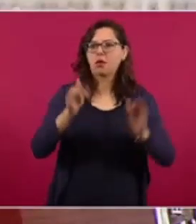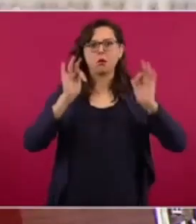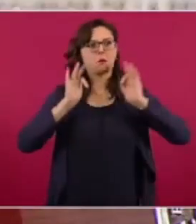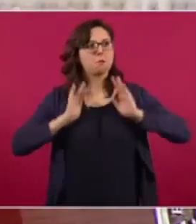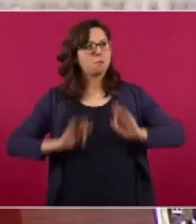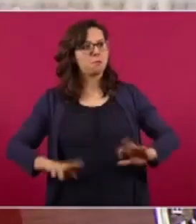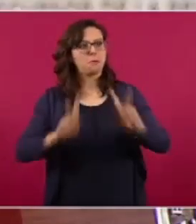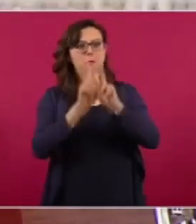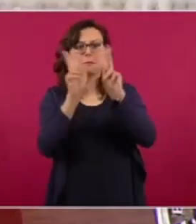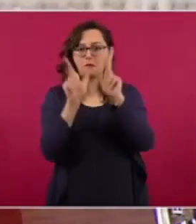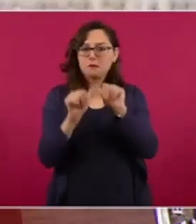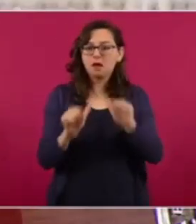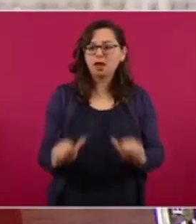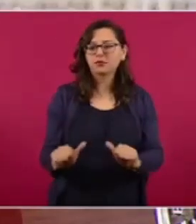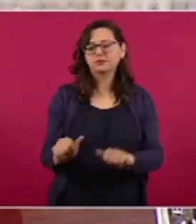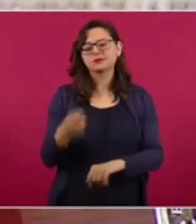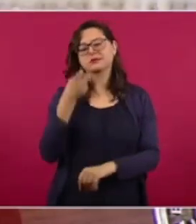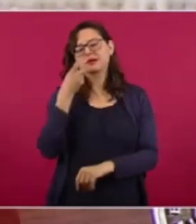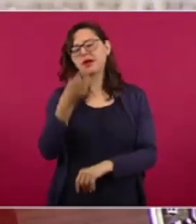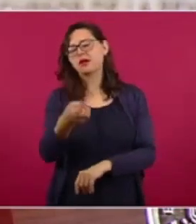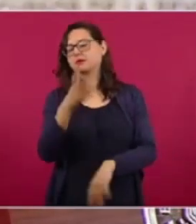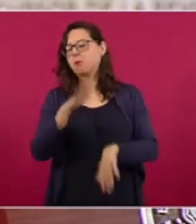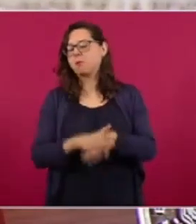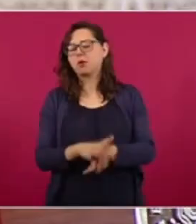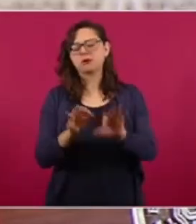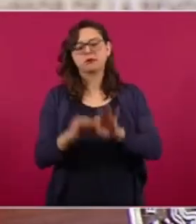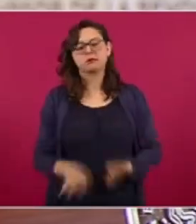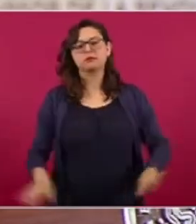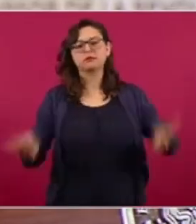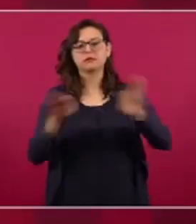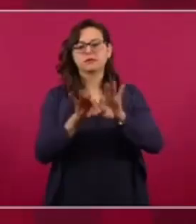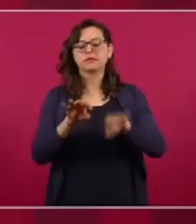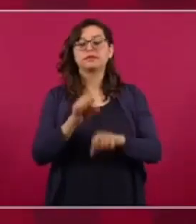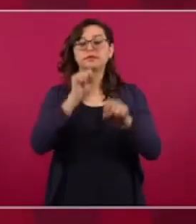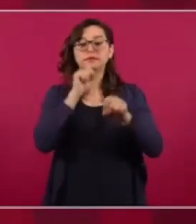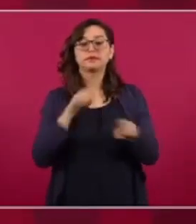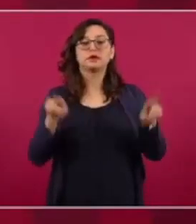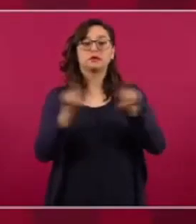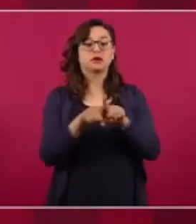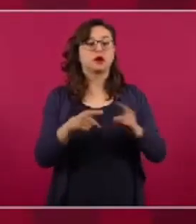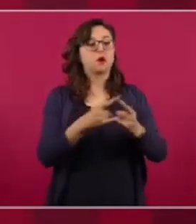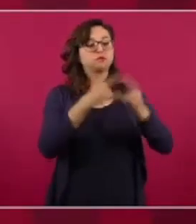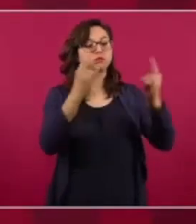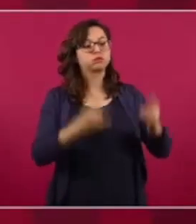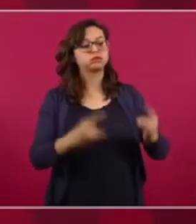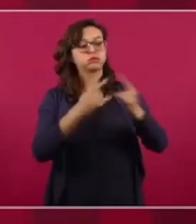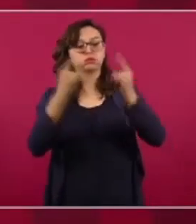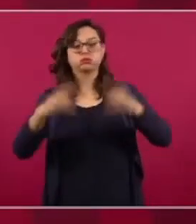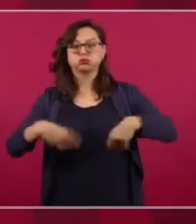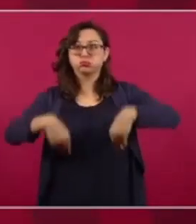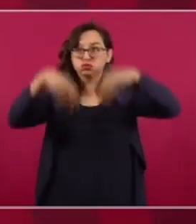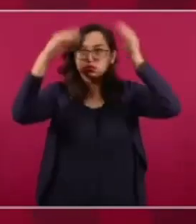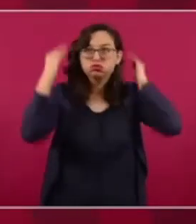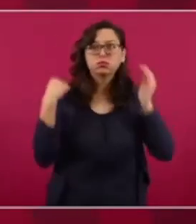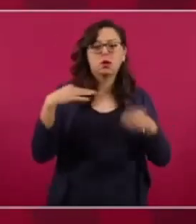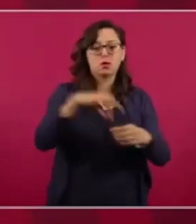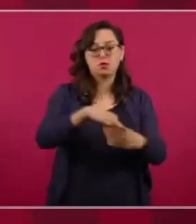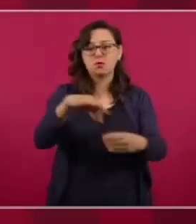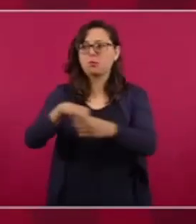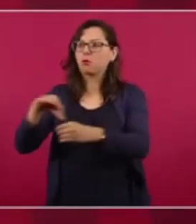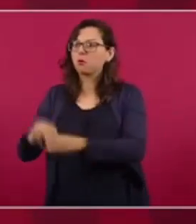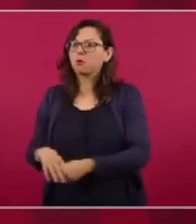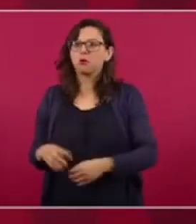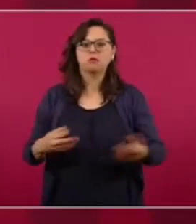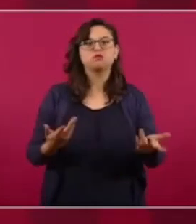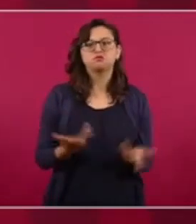paz, que se instalaran prácticamente todas las casillas y que no